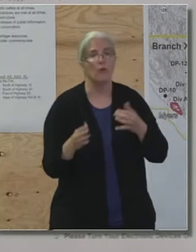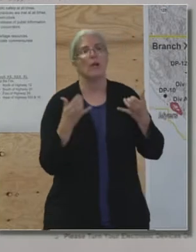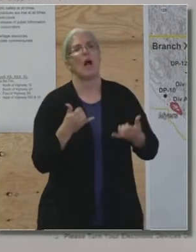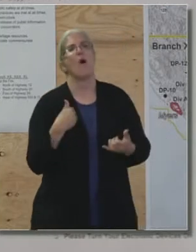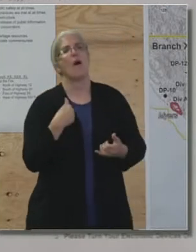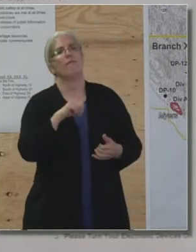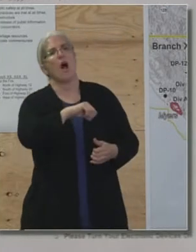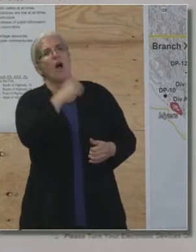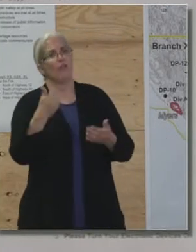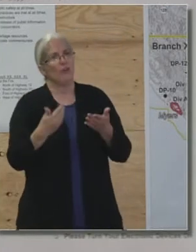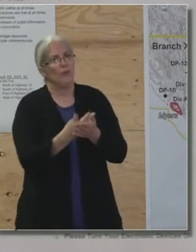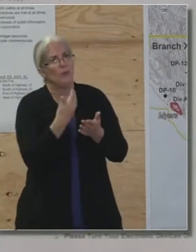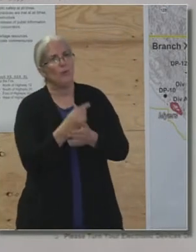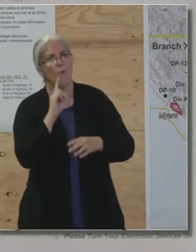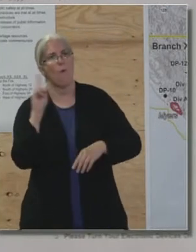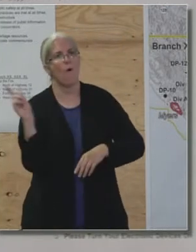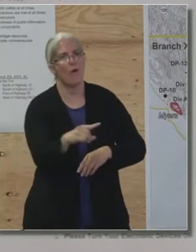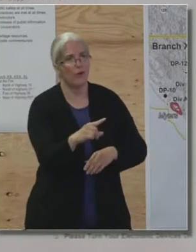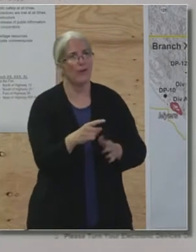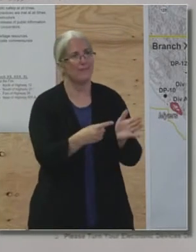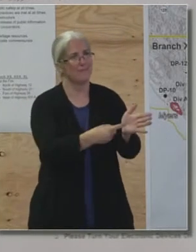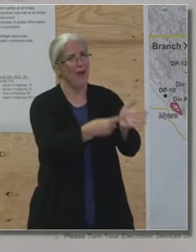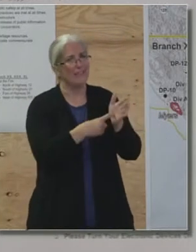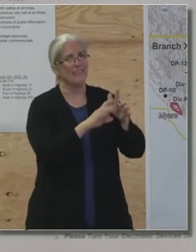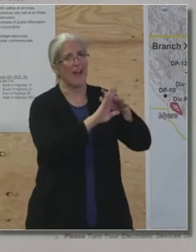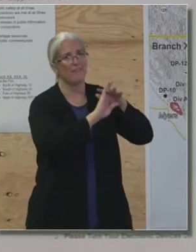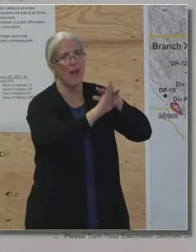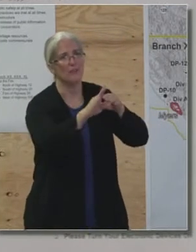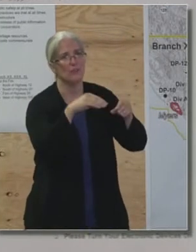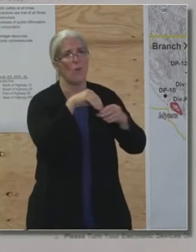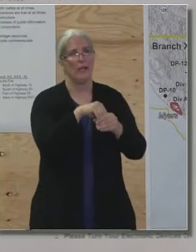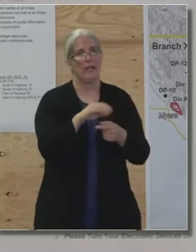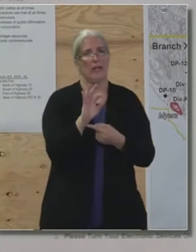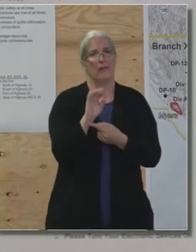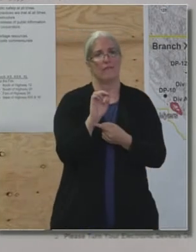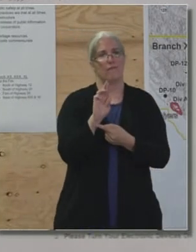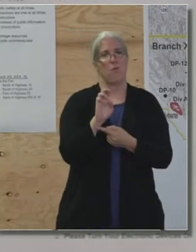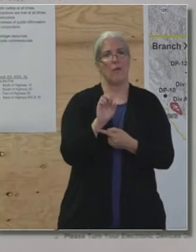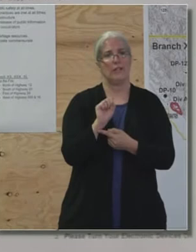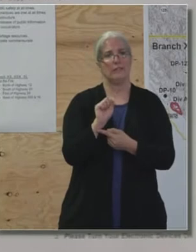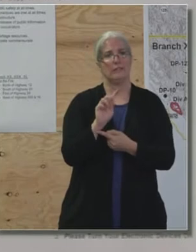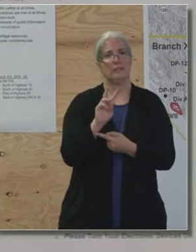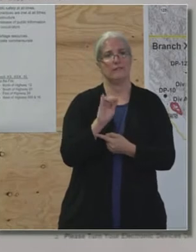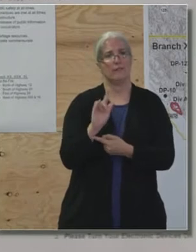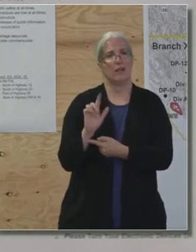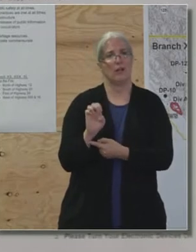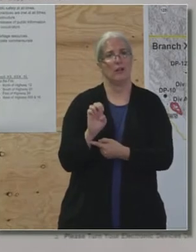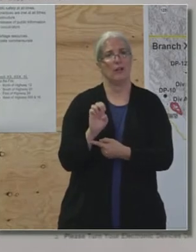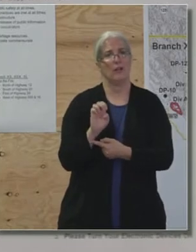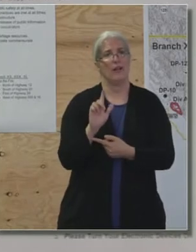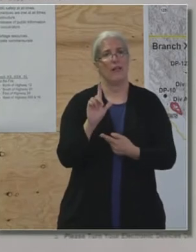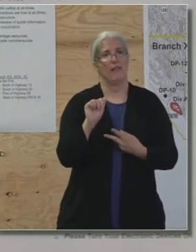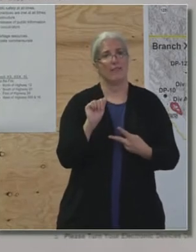una orden obligatoria de evacuación para forzó el área del exxon o ma por favor obedezcan estas